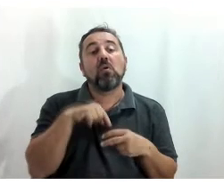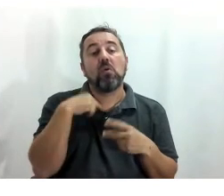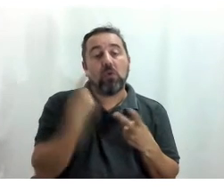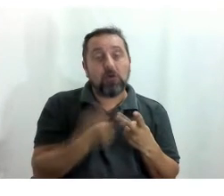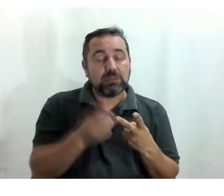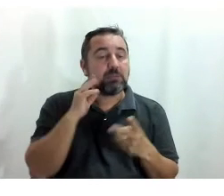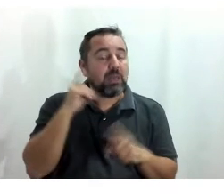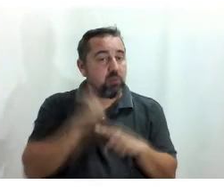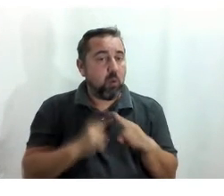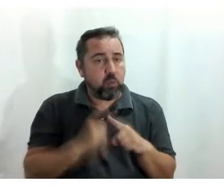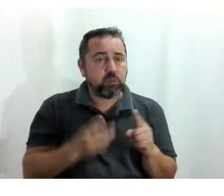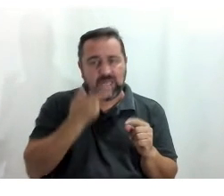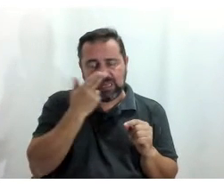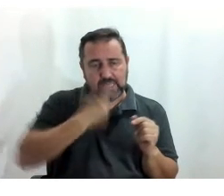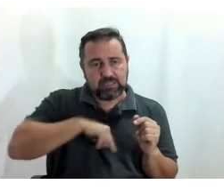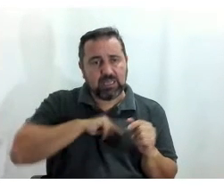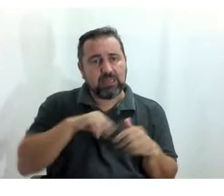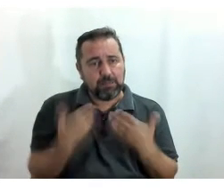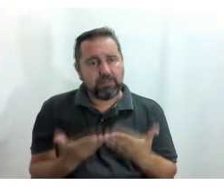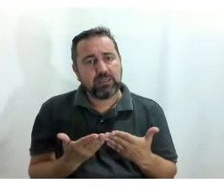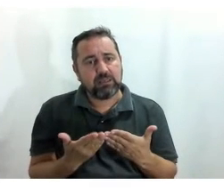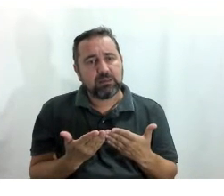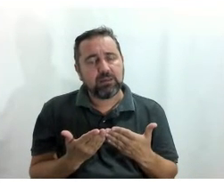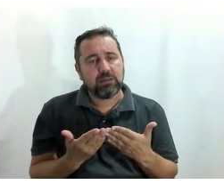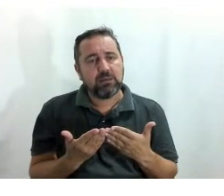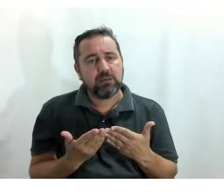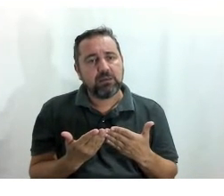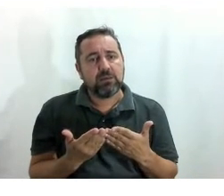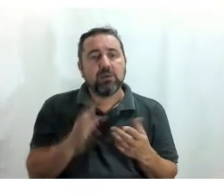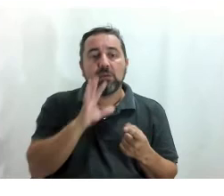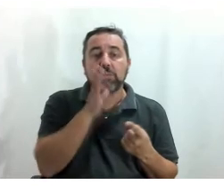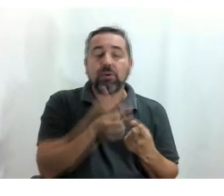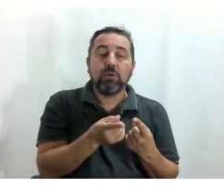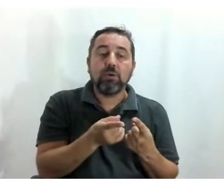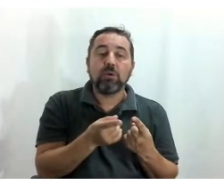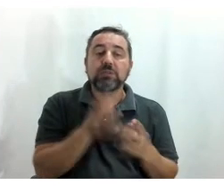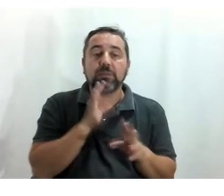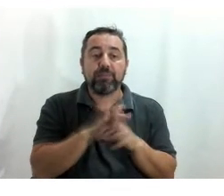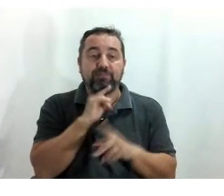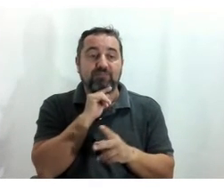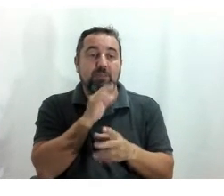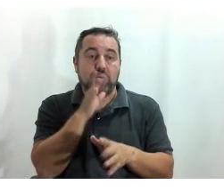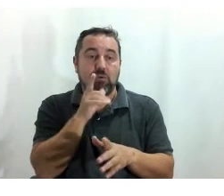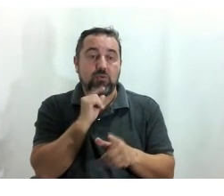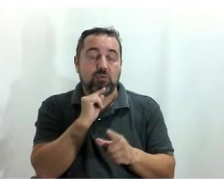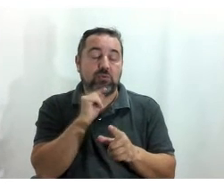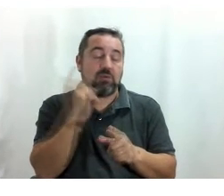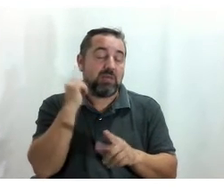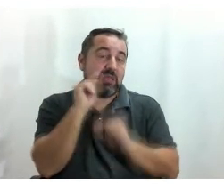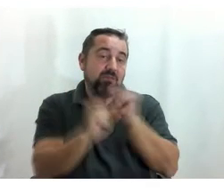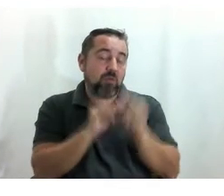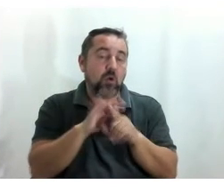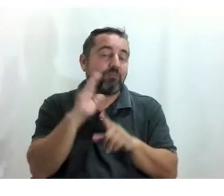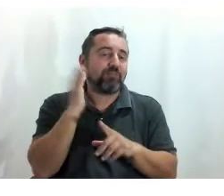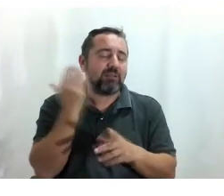Otra hipoacusia que también nos interesa es la derivada de la ototoxicidad que tienen ciertos fármacos